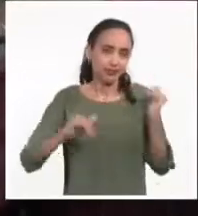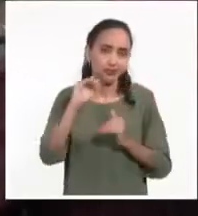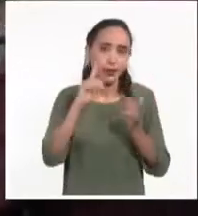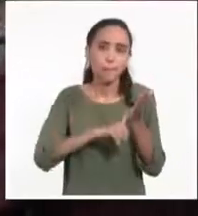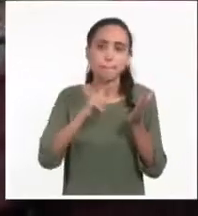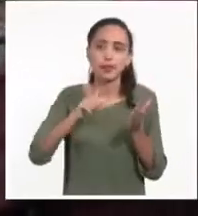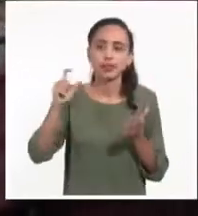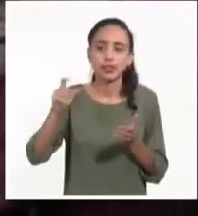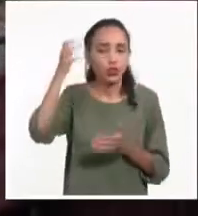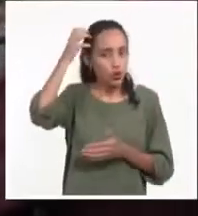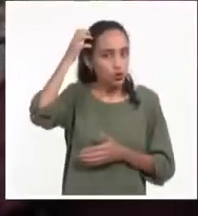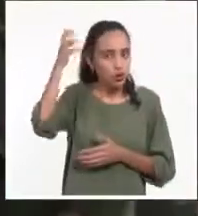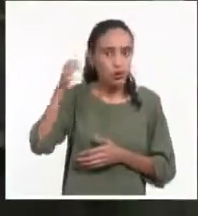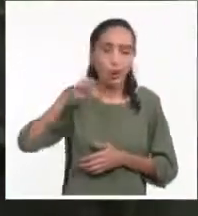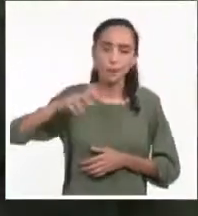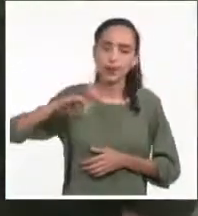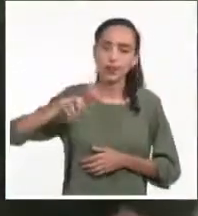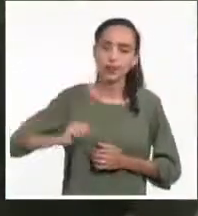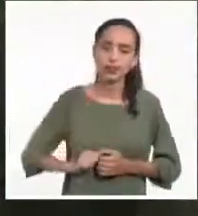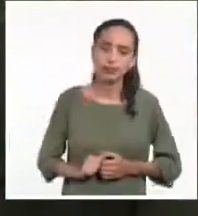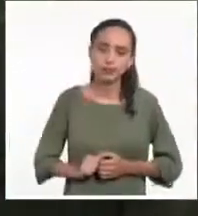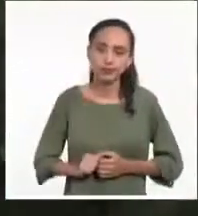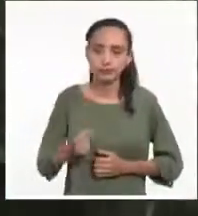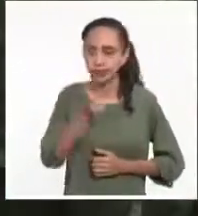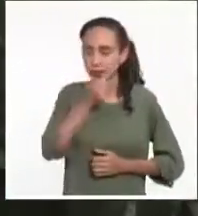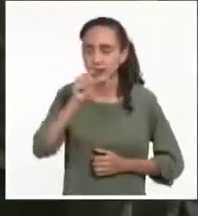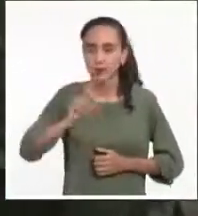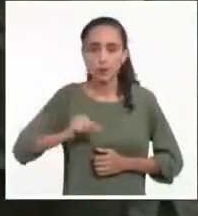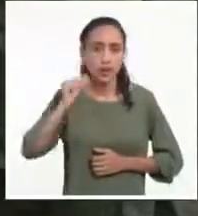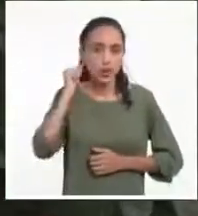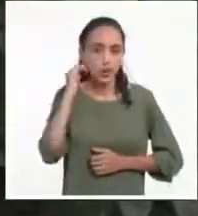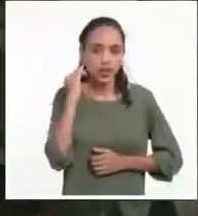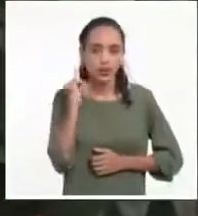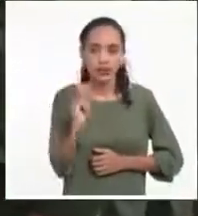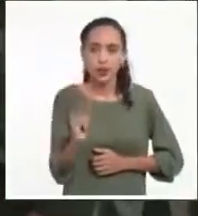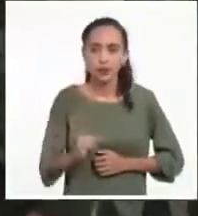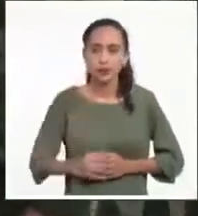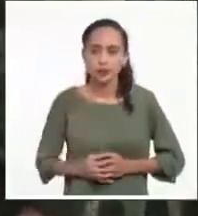partido y el gobierno pinareños. Talía González, Sistema Informativo de la Televisión Cubana.